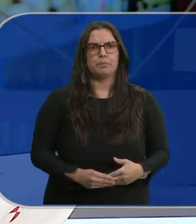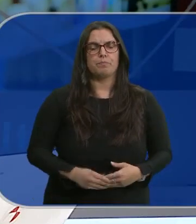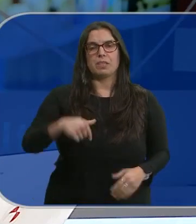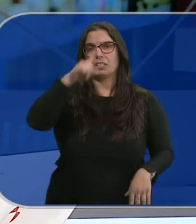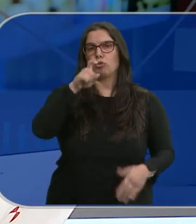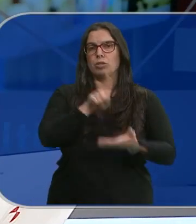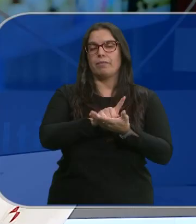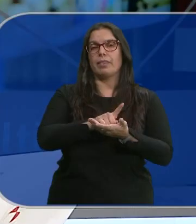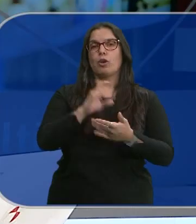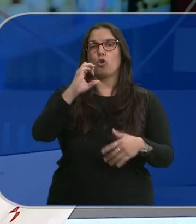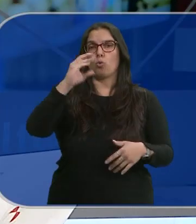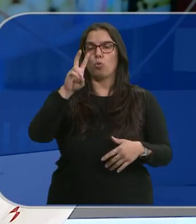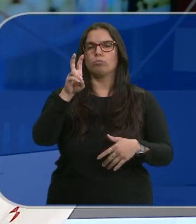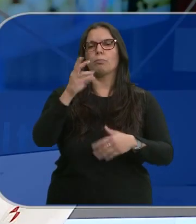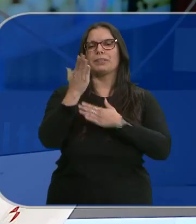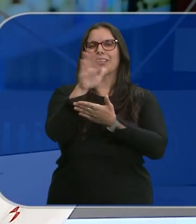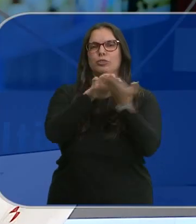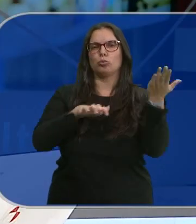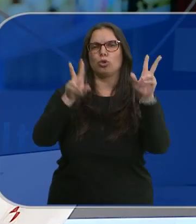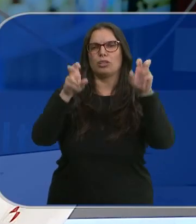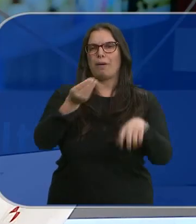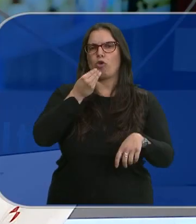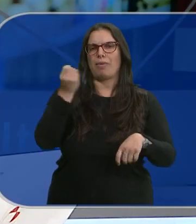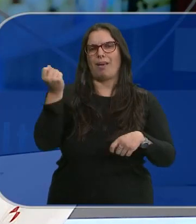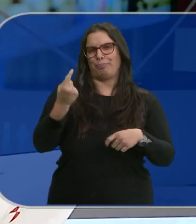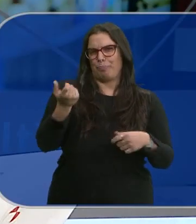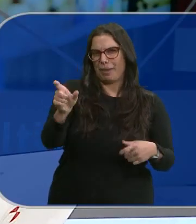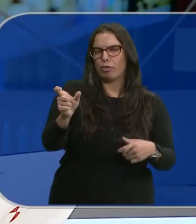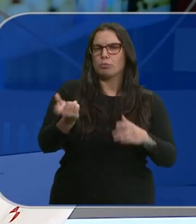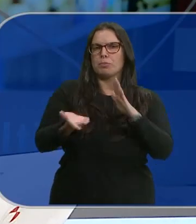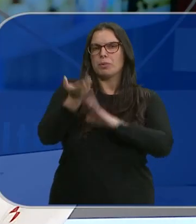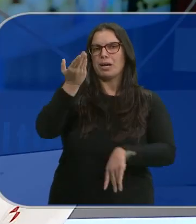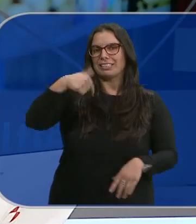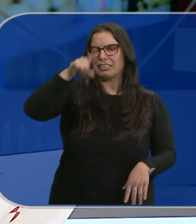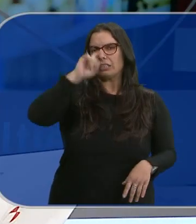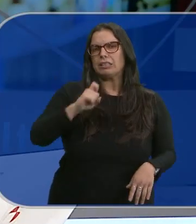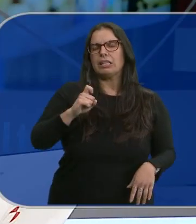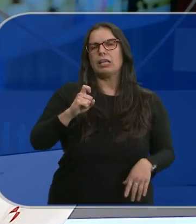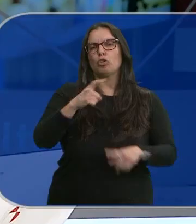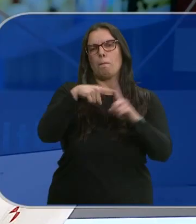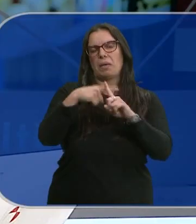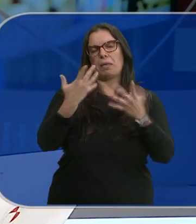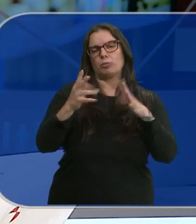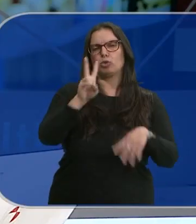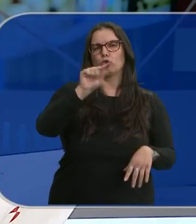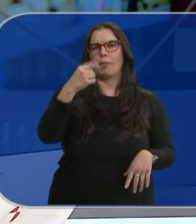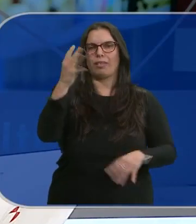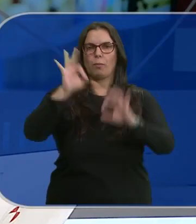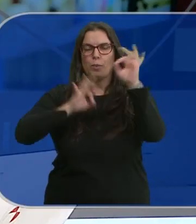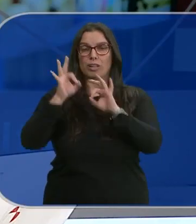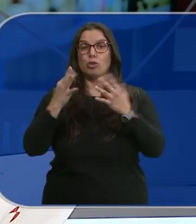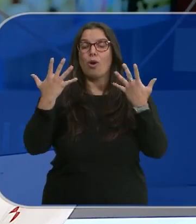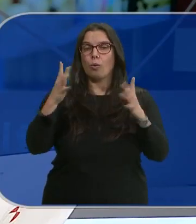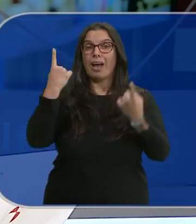año más, la OCU ha presentado su estudio sobre la cesta de la compra. Los precios han subido de media en 2025 un 2,5%, aunque